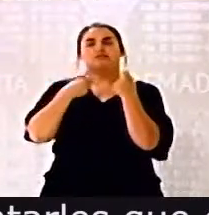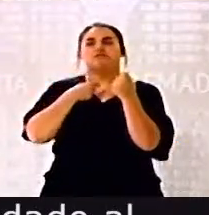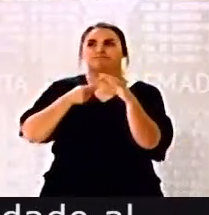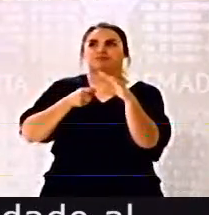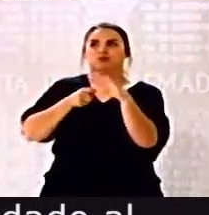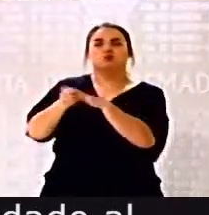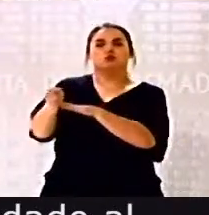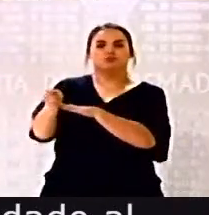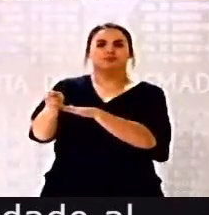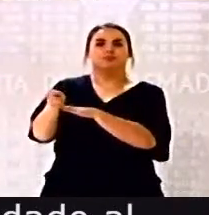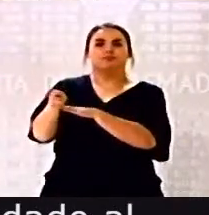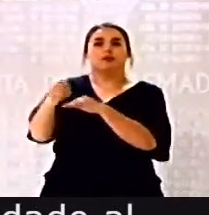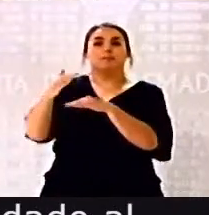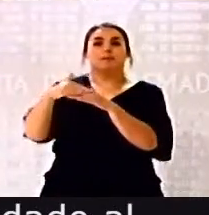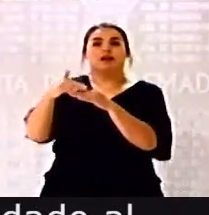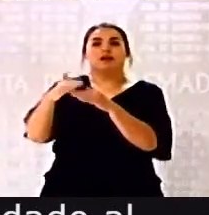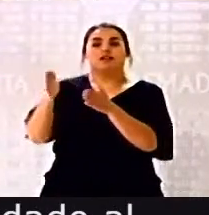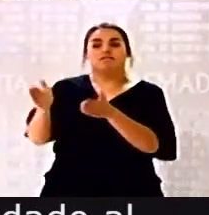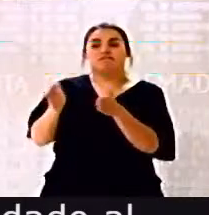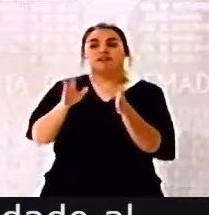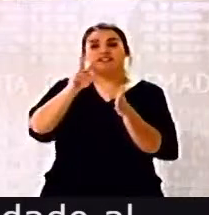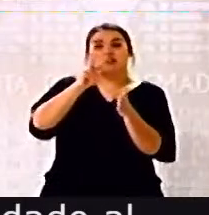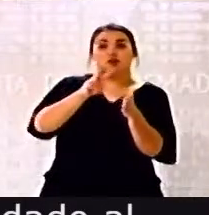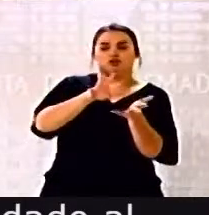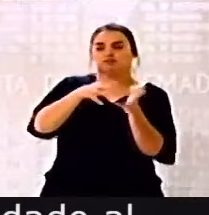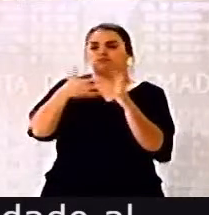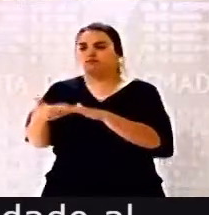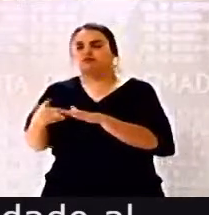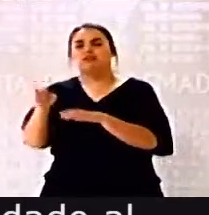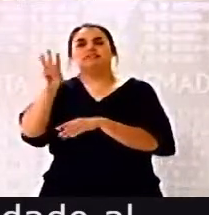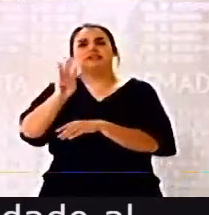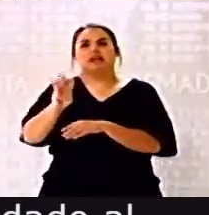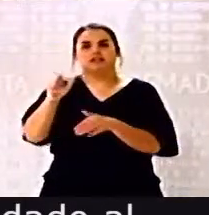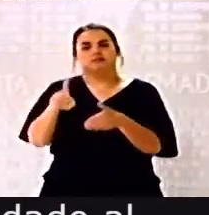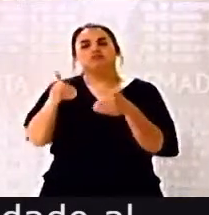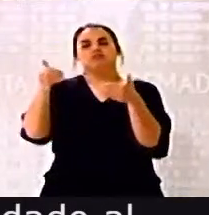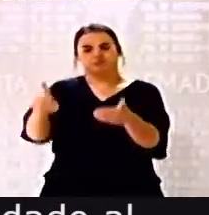solicitud para pasar de fase 2 a fase 3.